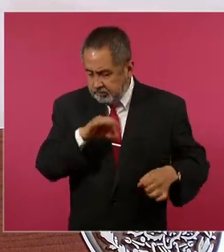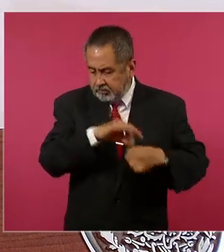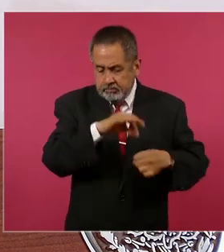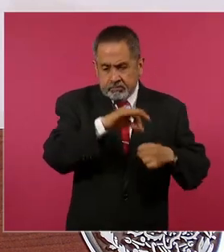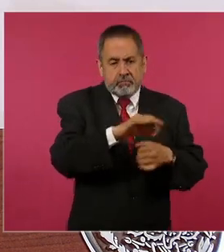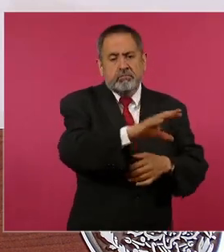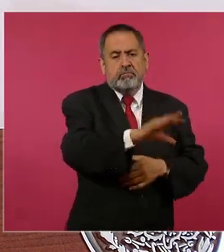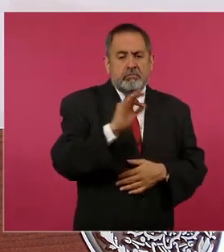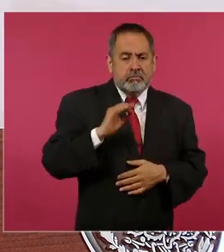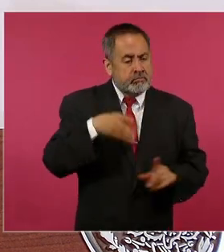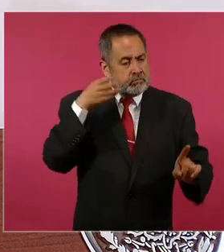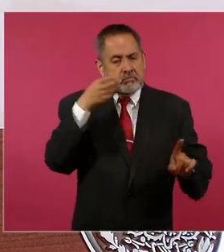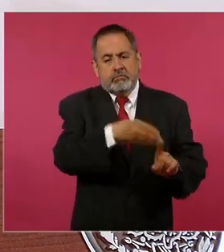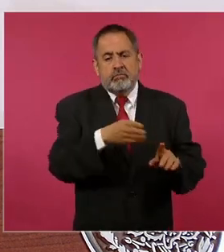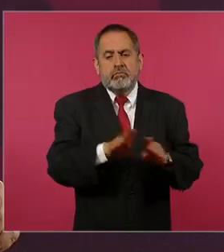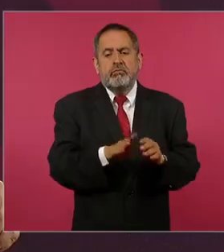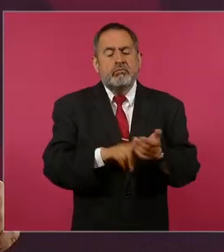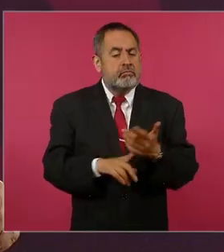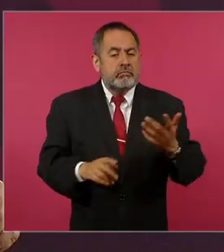directas,